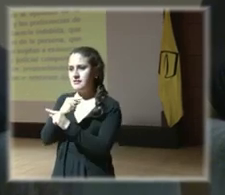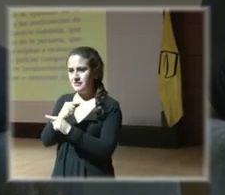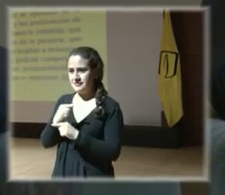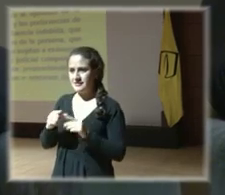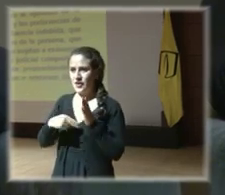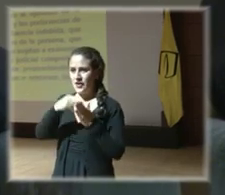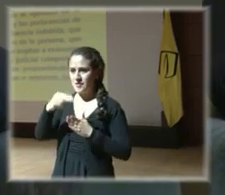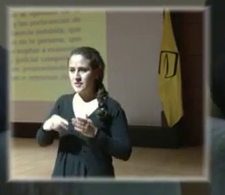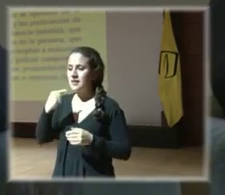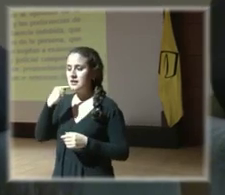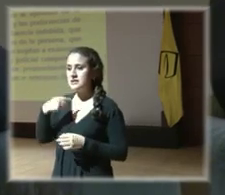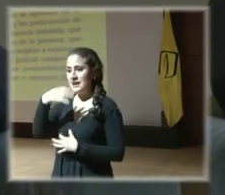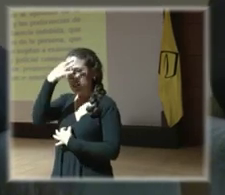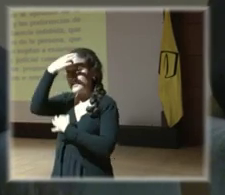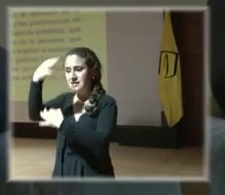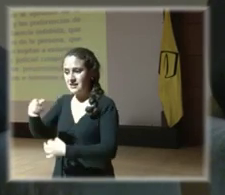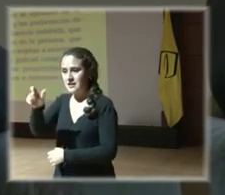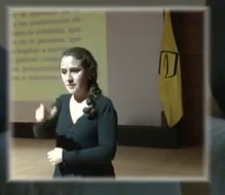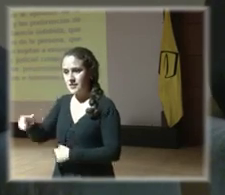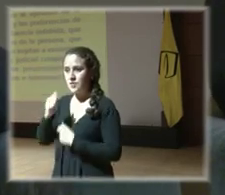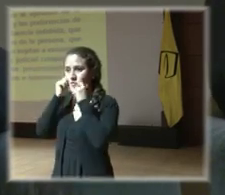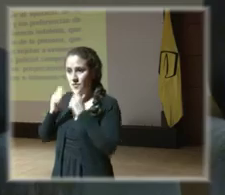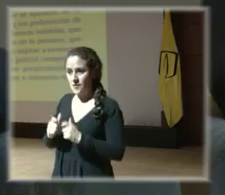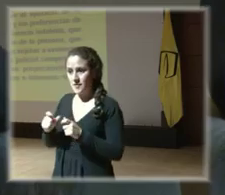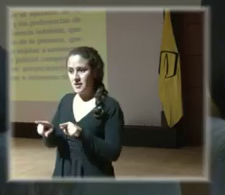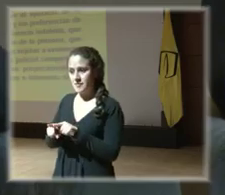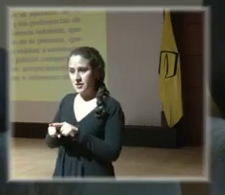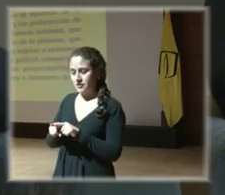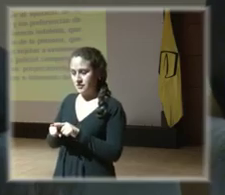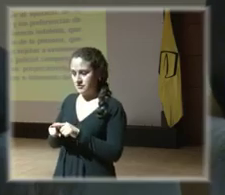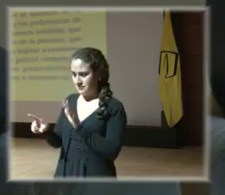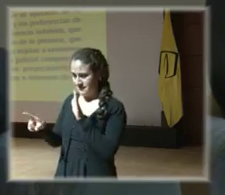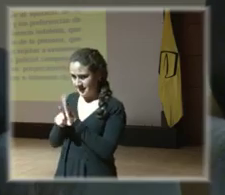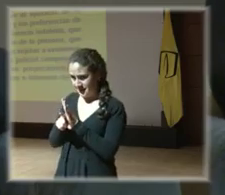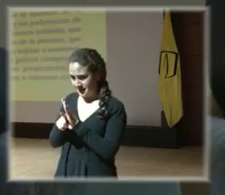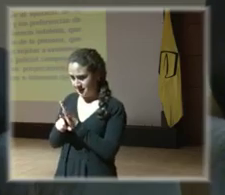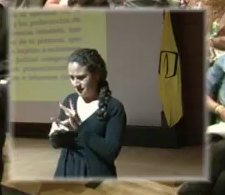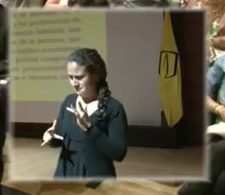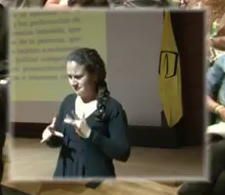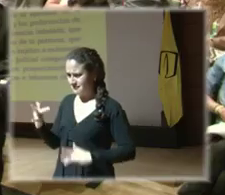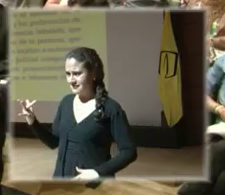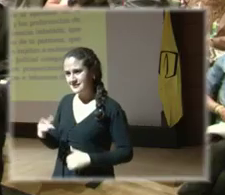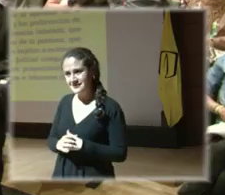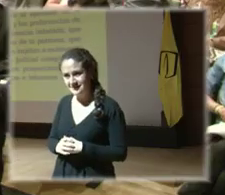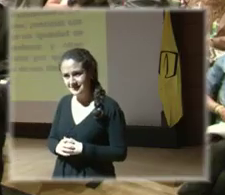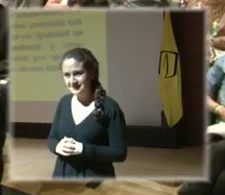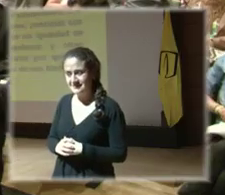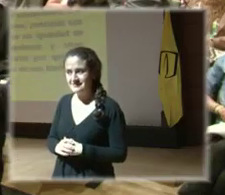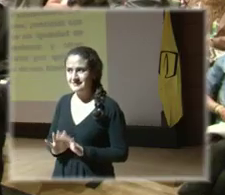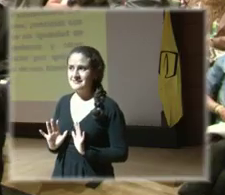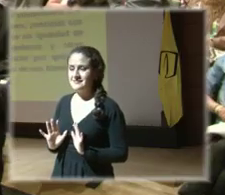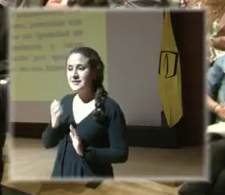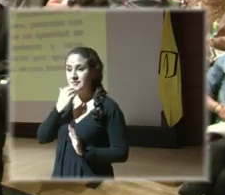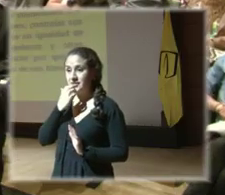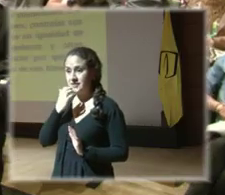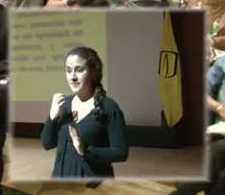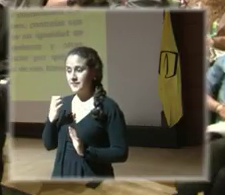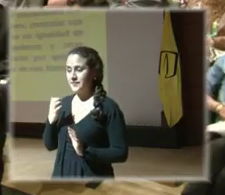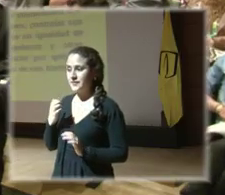la dignidad humana, pero si nos remitimos al cuerpo de la ley, es totalmente contraria a la idea de dignidad humana, ¿no? Entonces, por ejemplo, en la cuestión